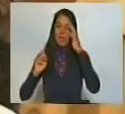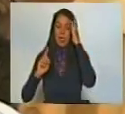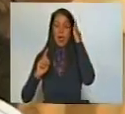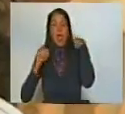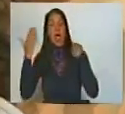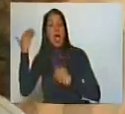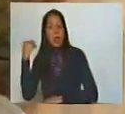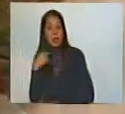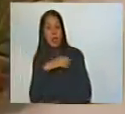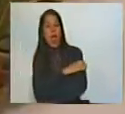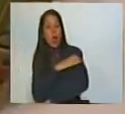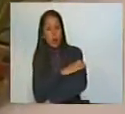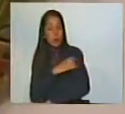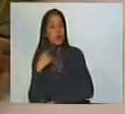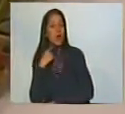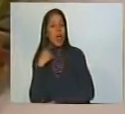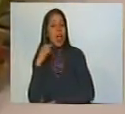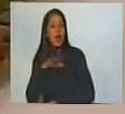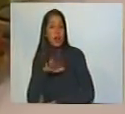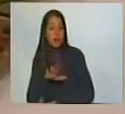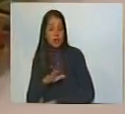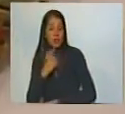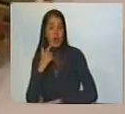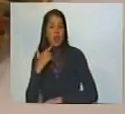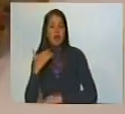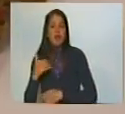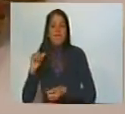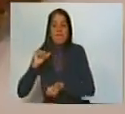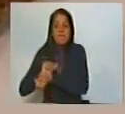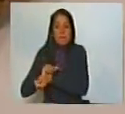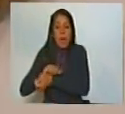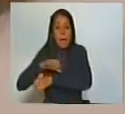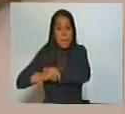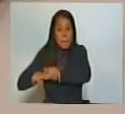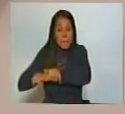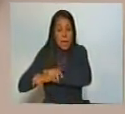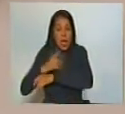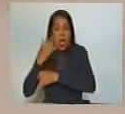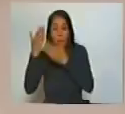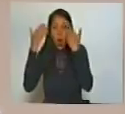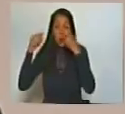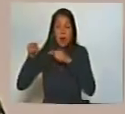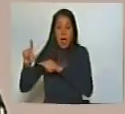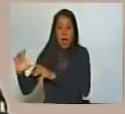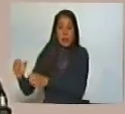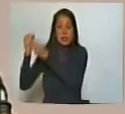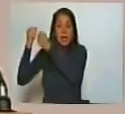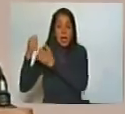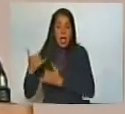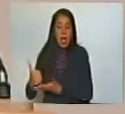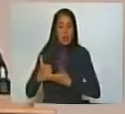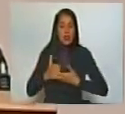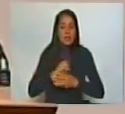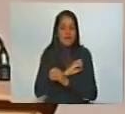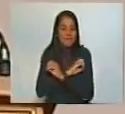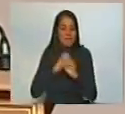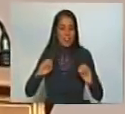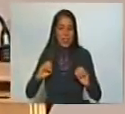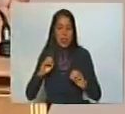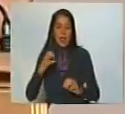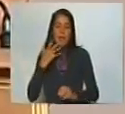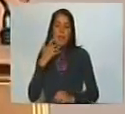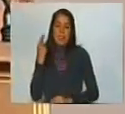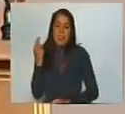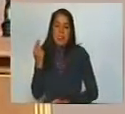olvidarse de que el mundo de afuera iba a actuar por usted. No porque el mundo de afuera no quisiera, solo porque podían ni